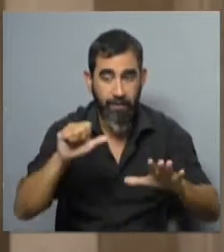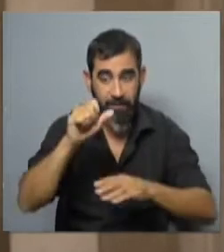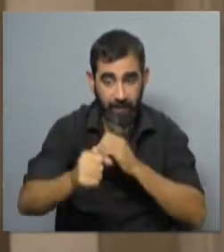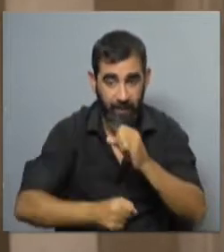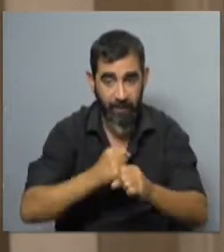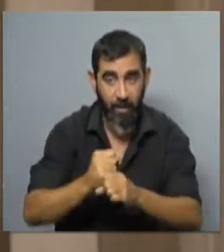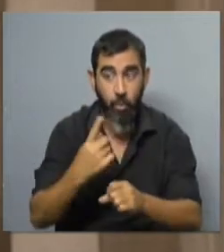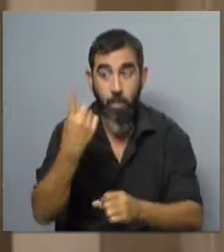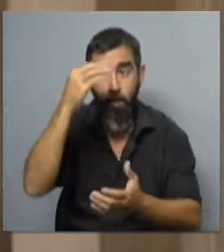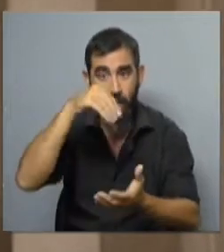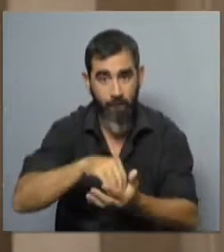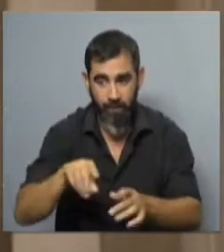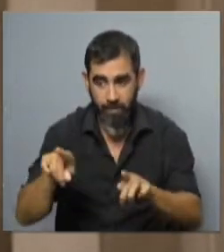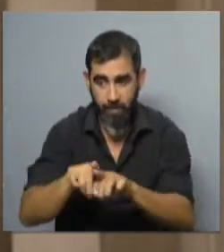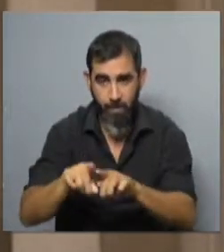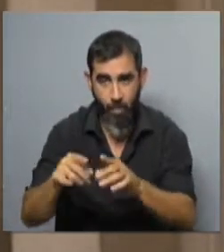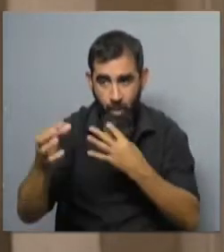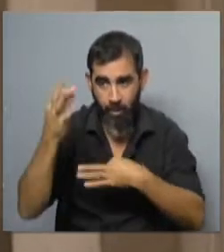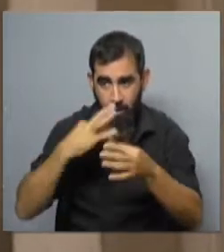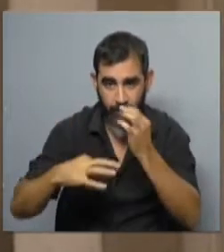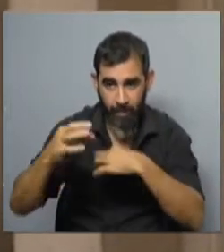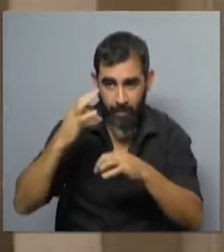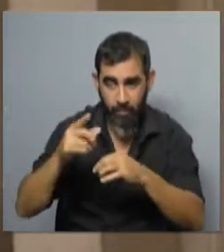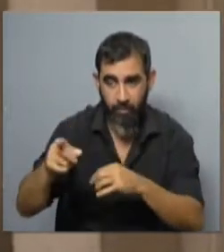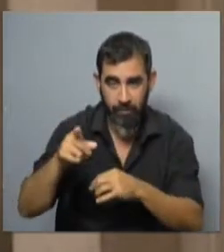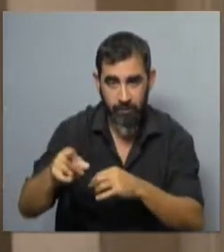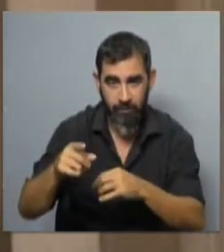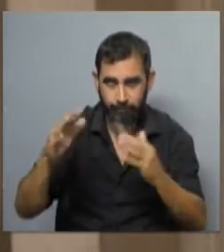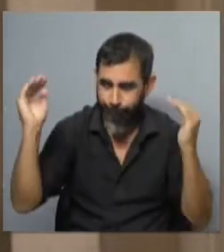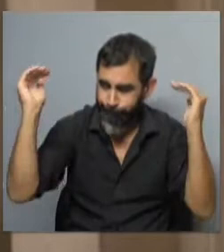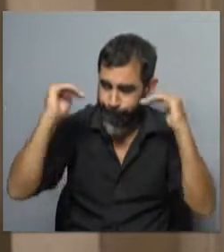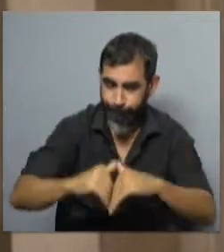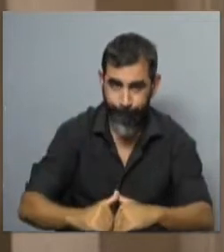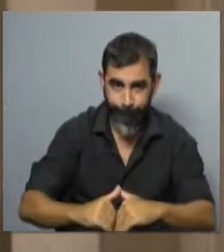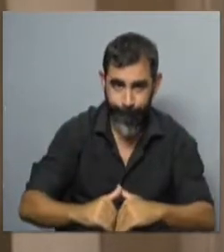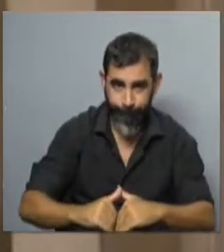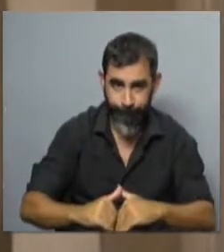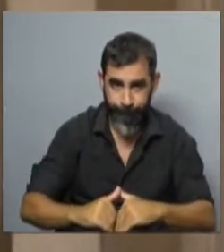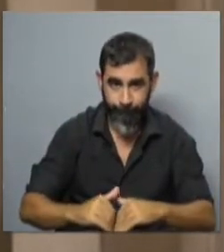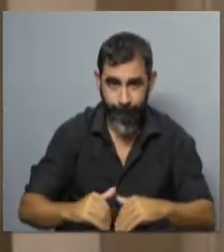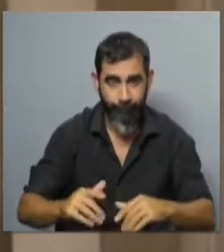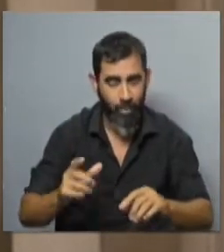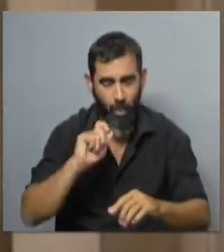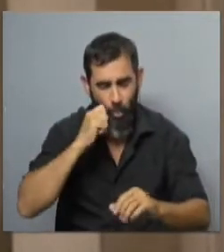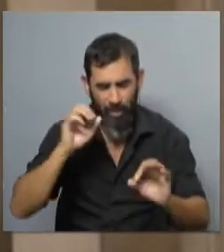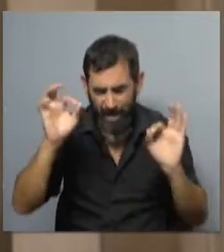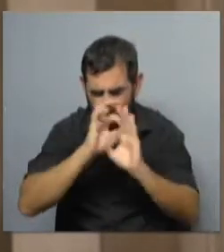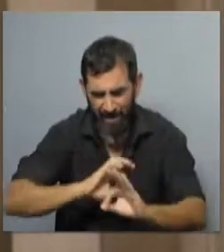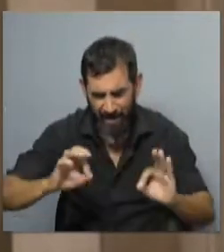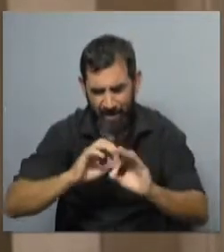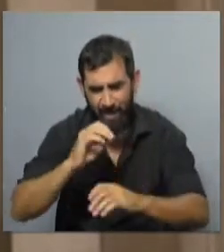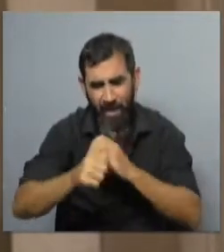Nacional estrenó por primera vez Esperando la Carroza. Esa vez fue un fracaso. Esperando la Carroza no le gustó a nadie en